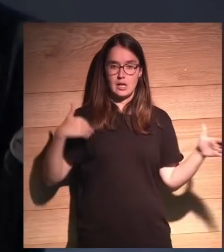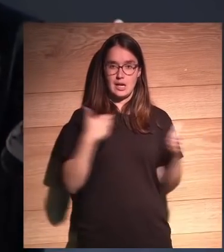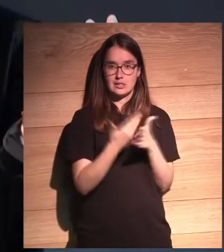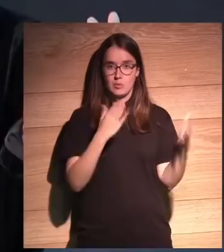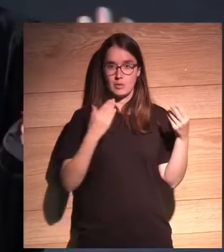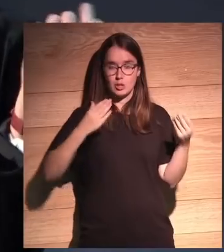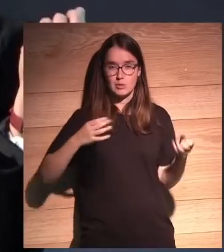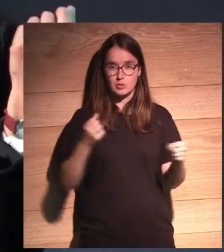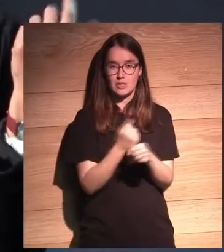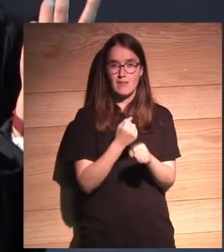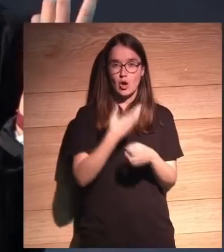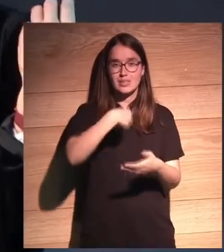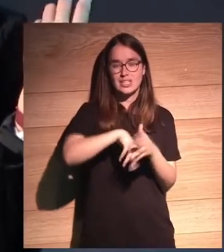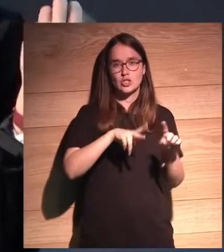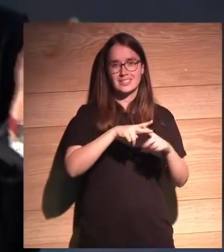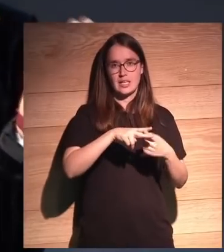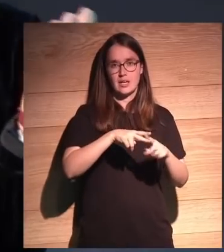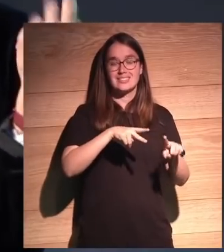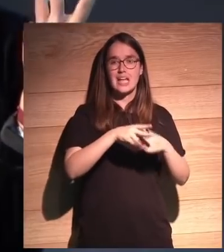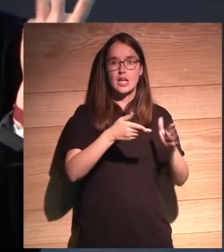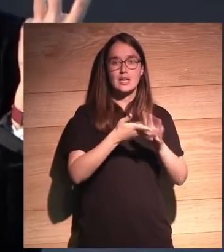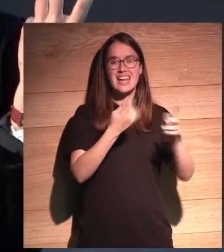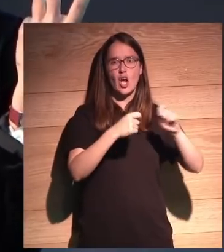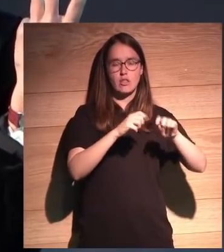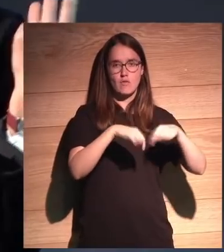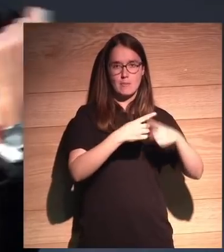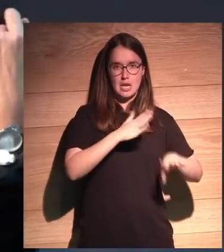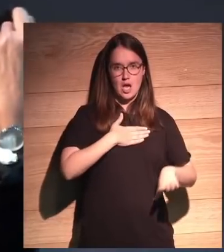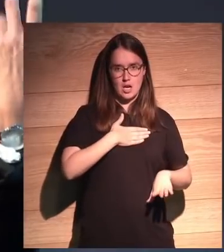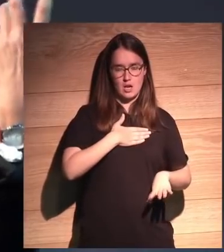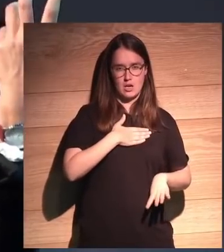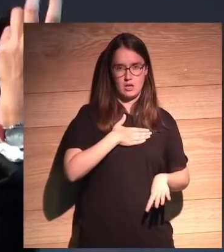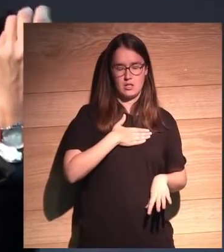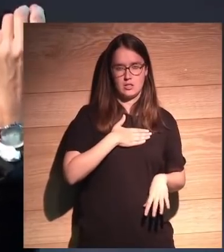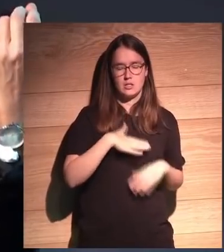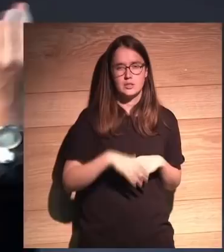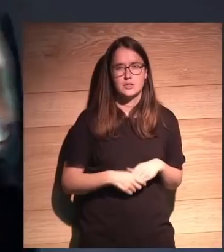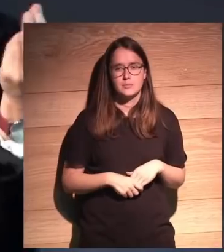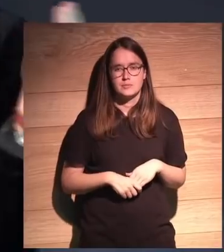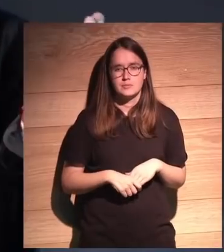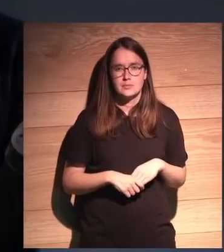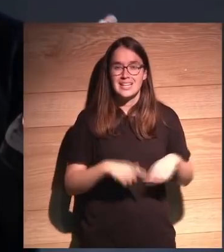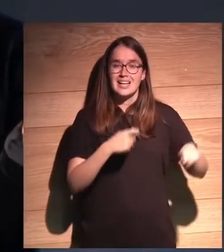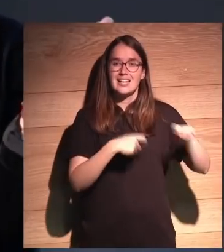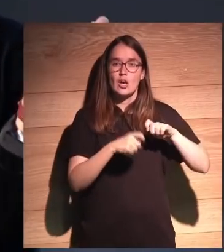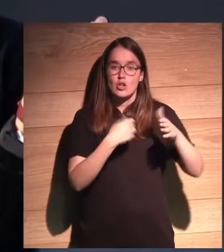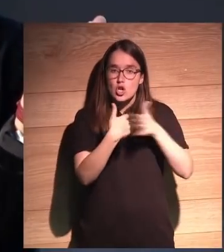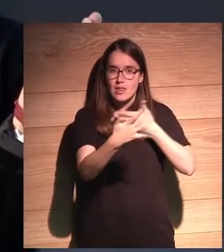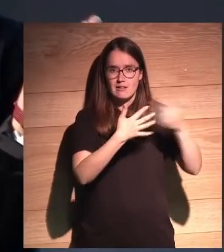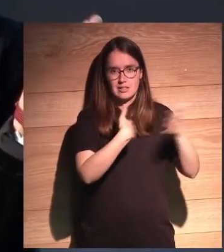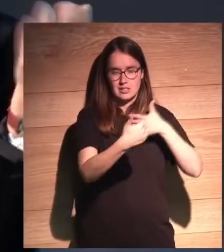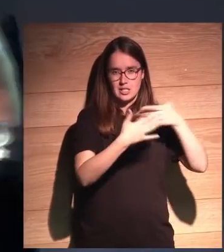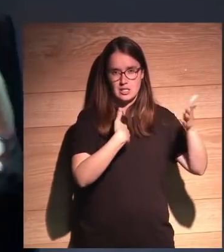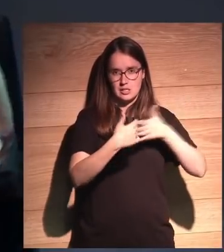momento el trabajo eran los talleres. Los talleres eran negocios familiares, eran negocios